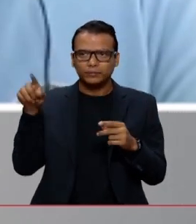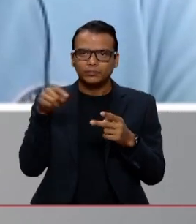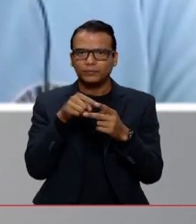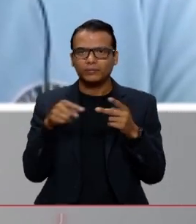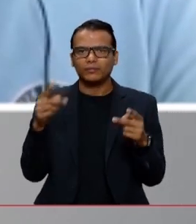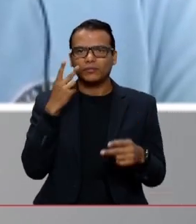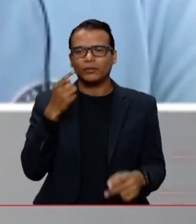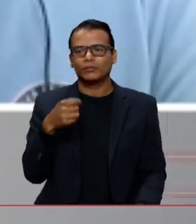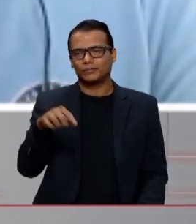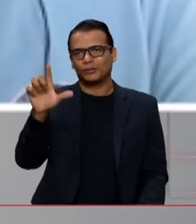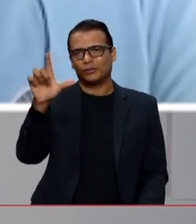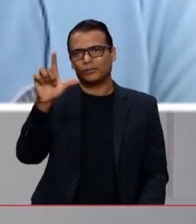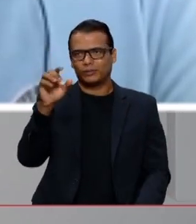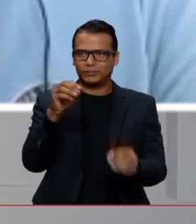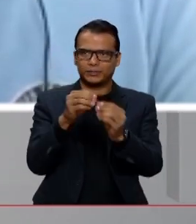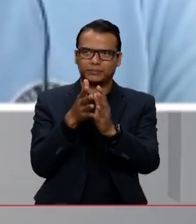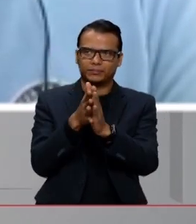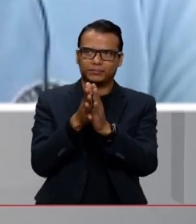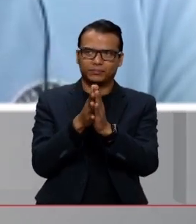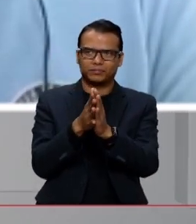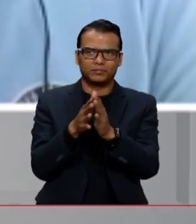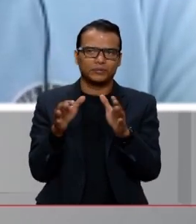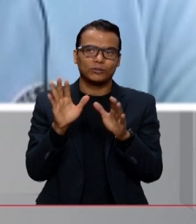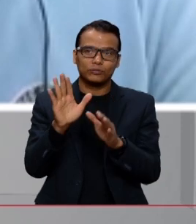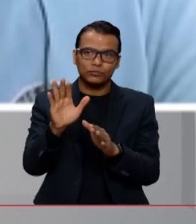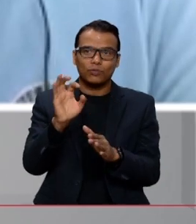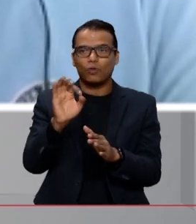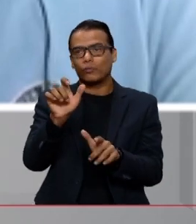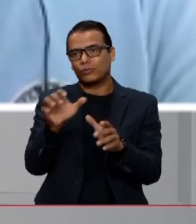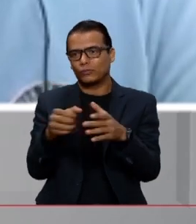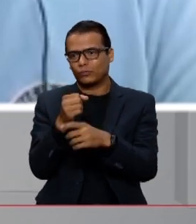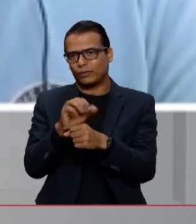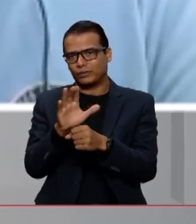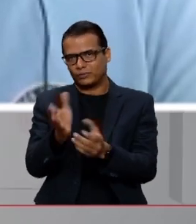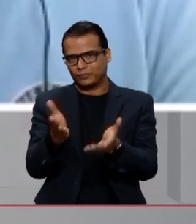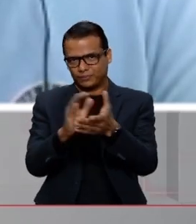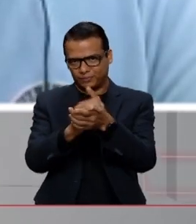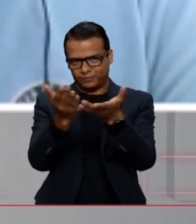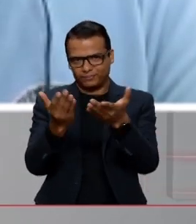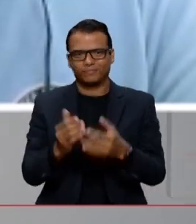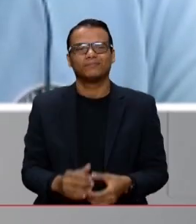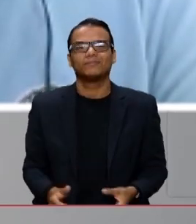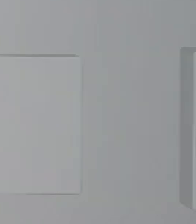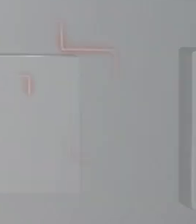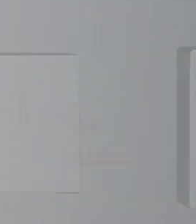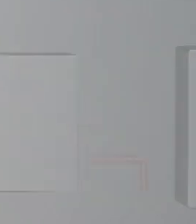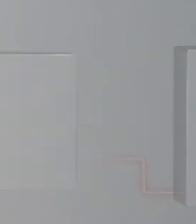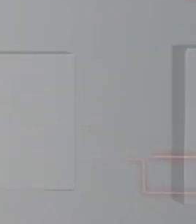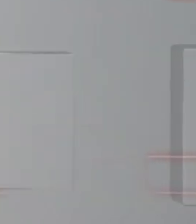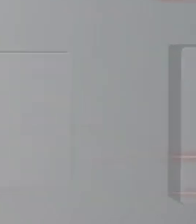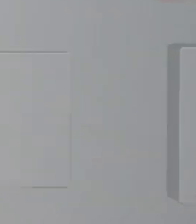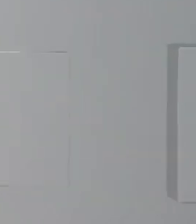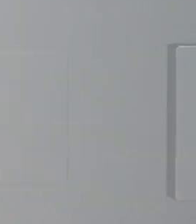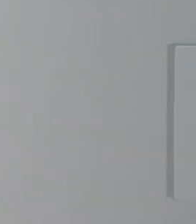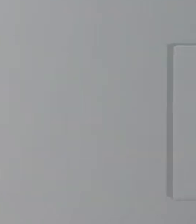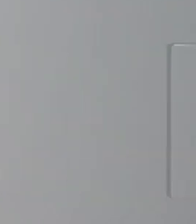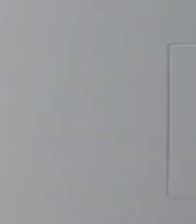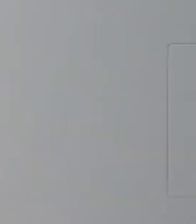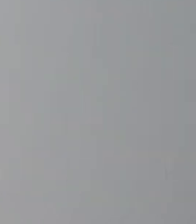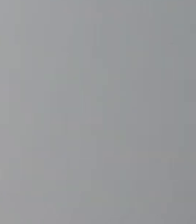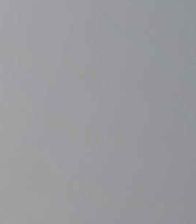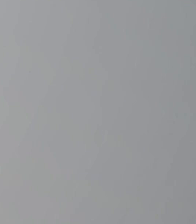semana, el lunes, con usted o con alguno de sus compañeros. Feliz fin de semana. Igualmente para ustedes.